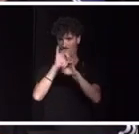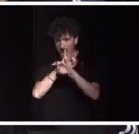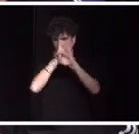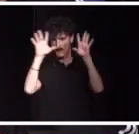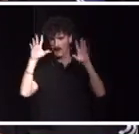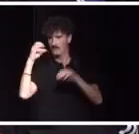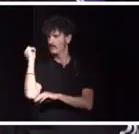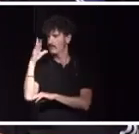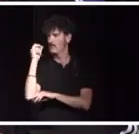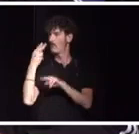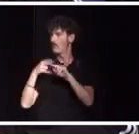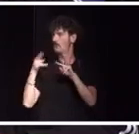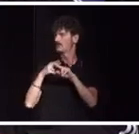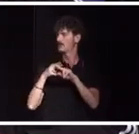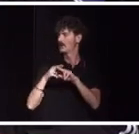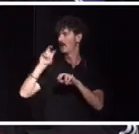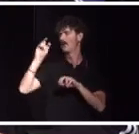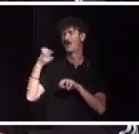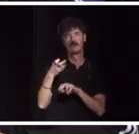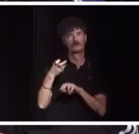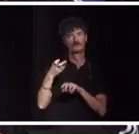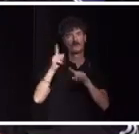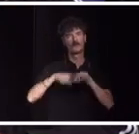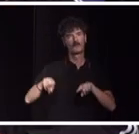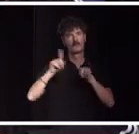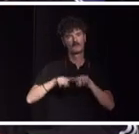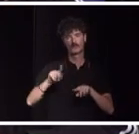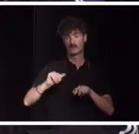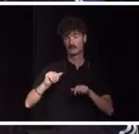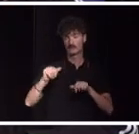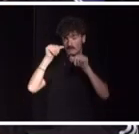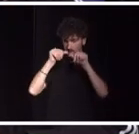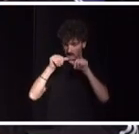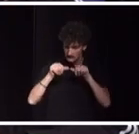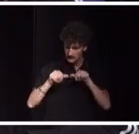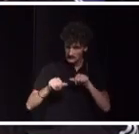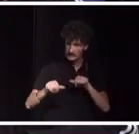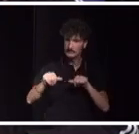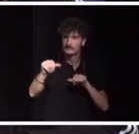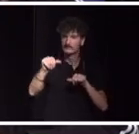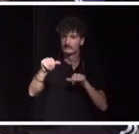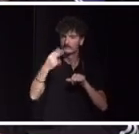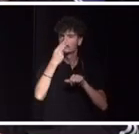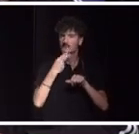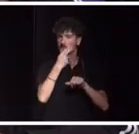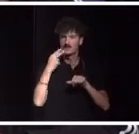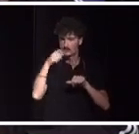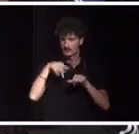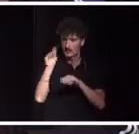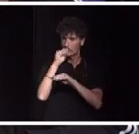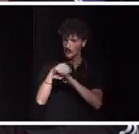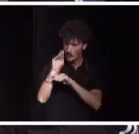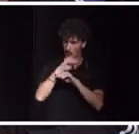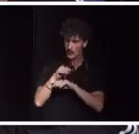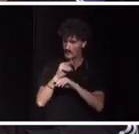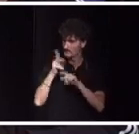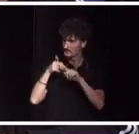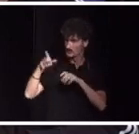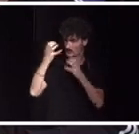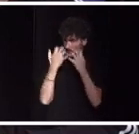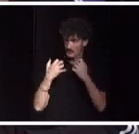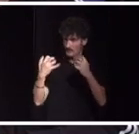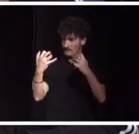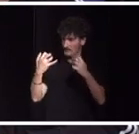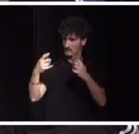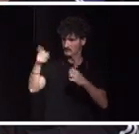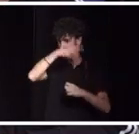una conferencia política más. Hoy volvemos a empezar y nos comprometemos a cuidar esta herramienta colectiva